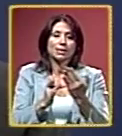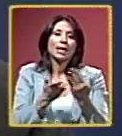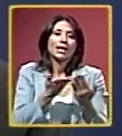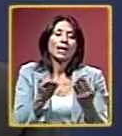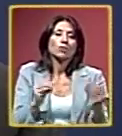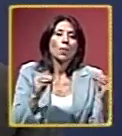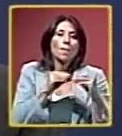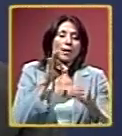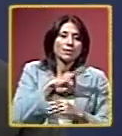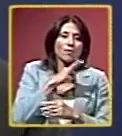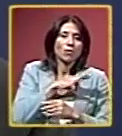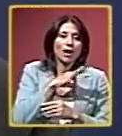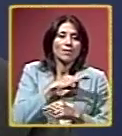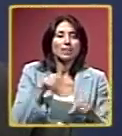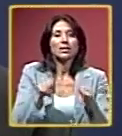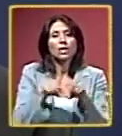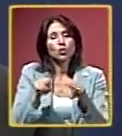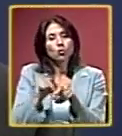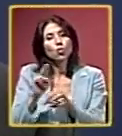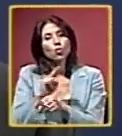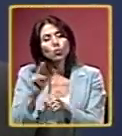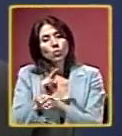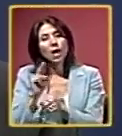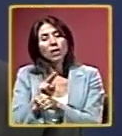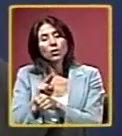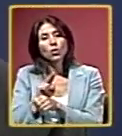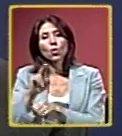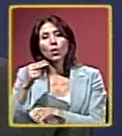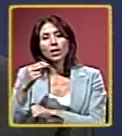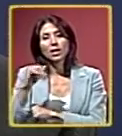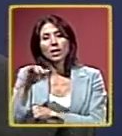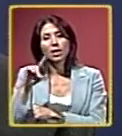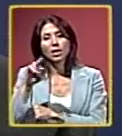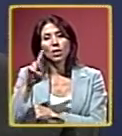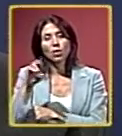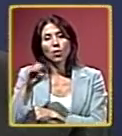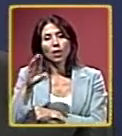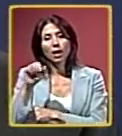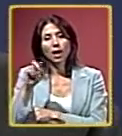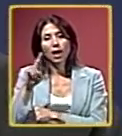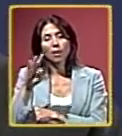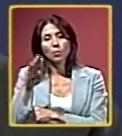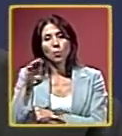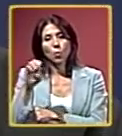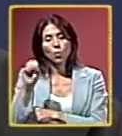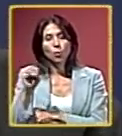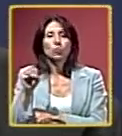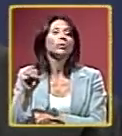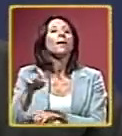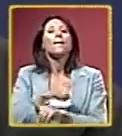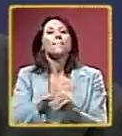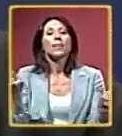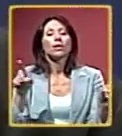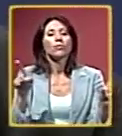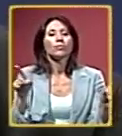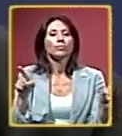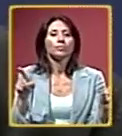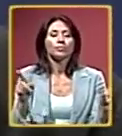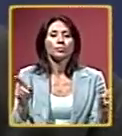favorables, incluso usando hidrocarburos, que se ven estimuladas en el momento en que se sube ese precio. Pero en todo